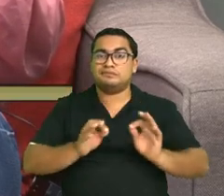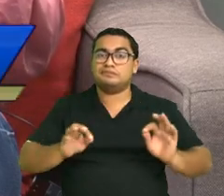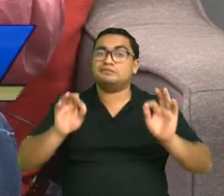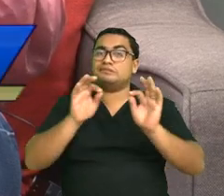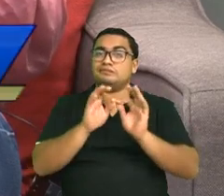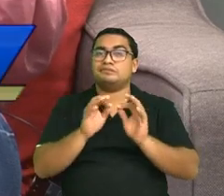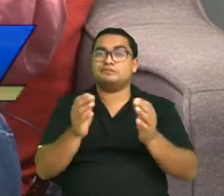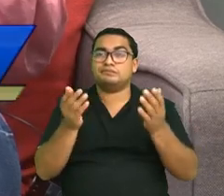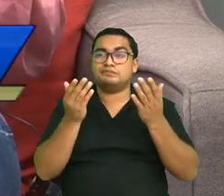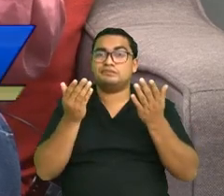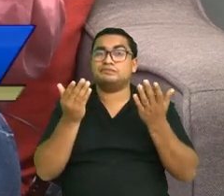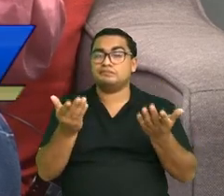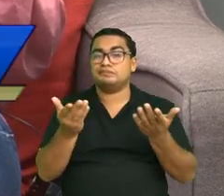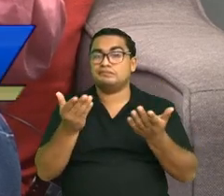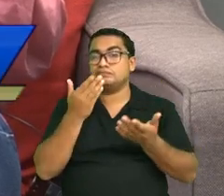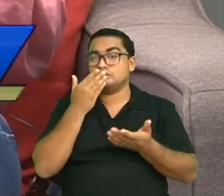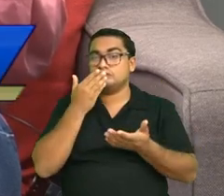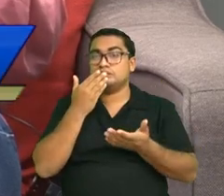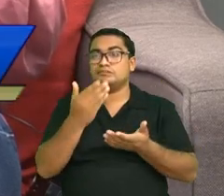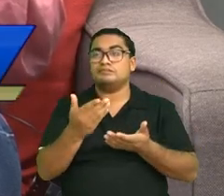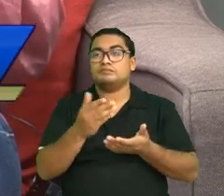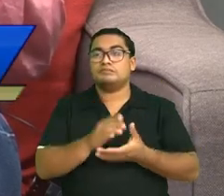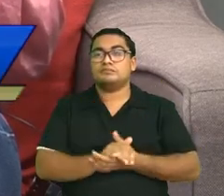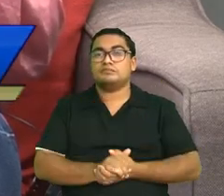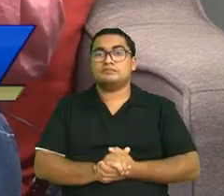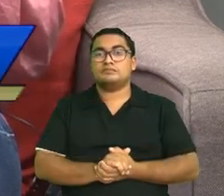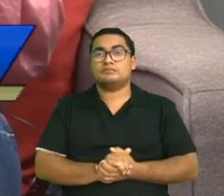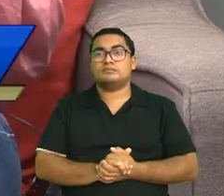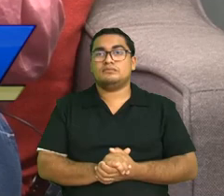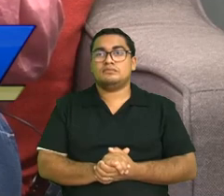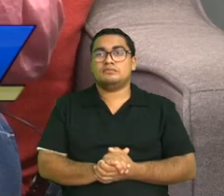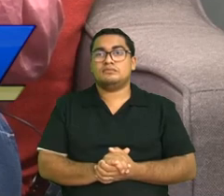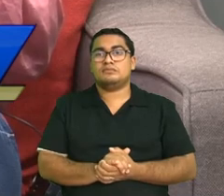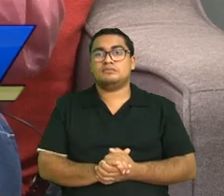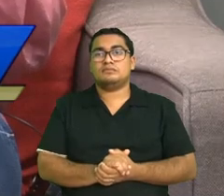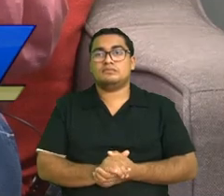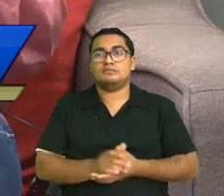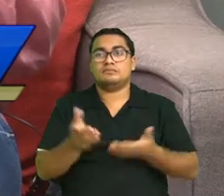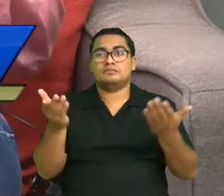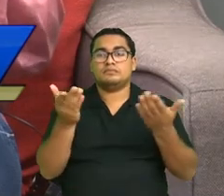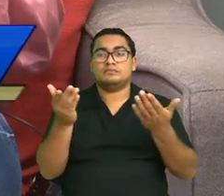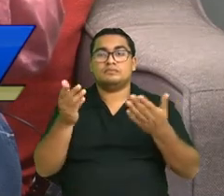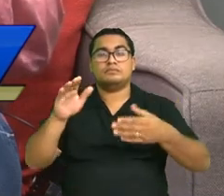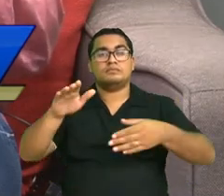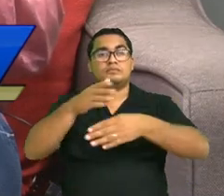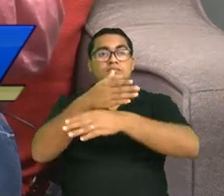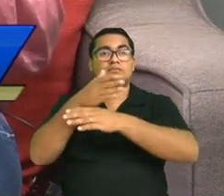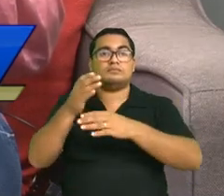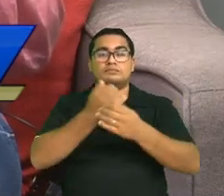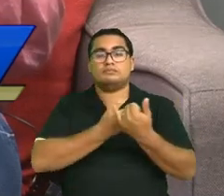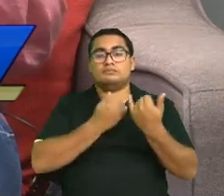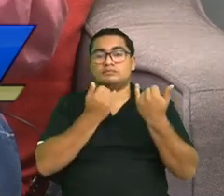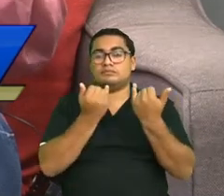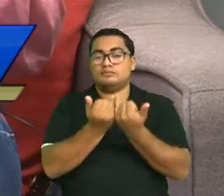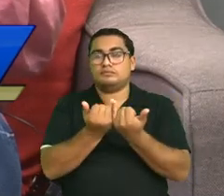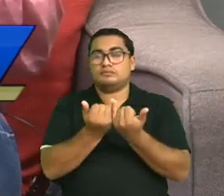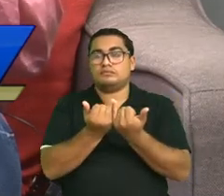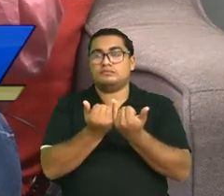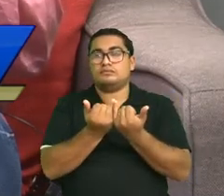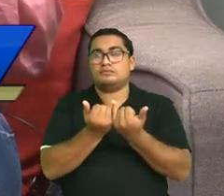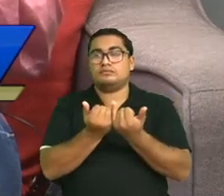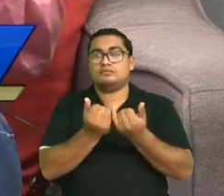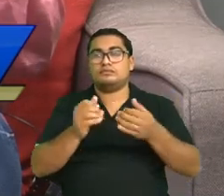oportunidad extraordinaria, ¿verdad? A través de las diferentes instituciones y los